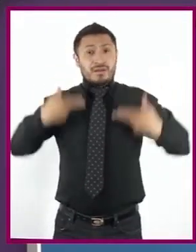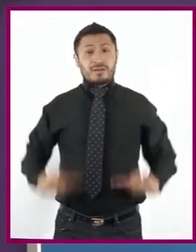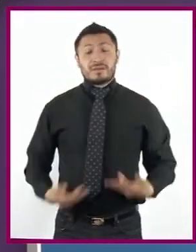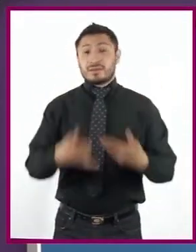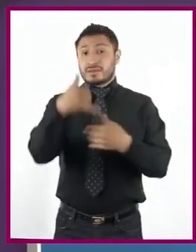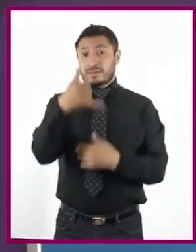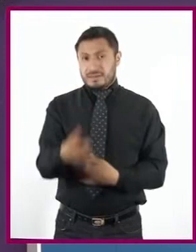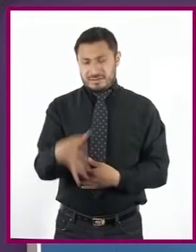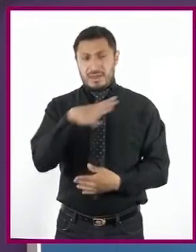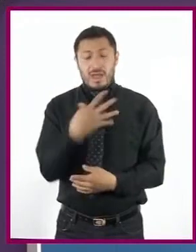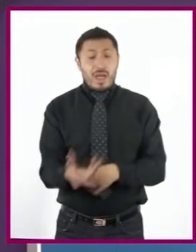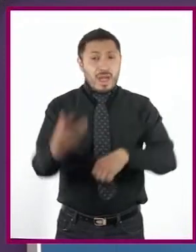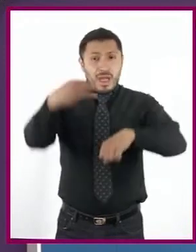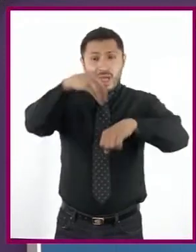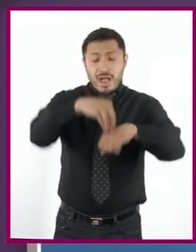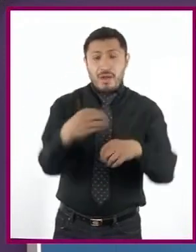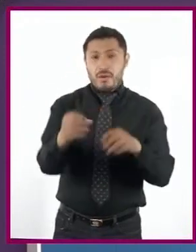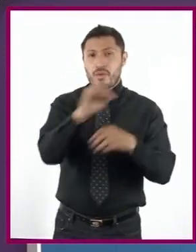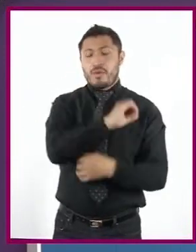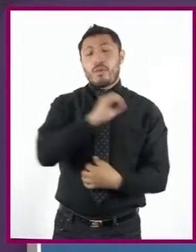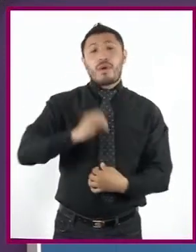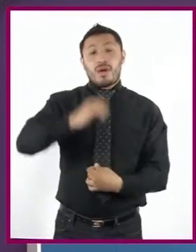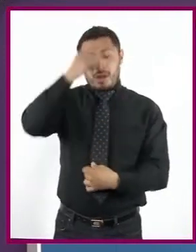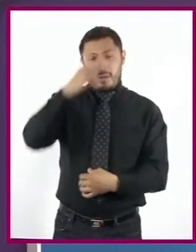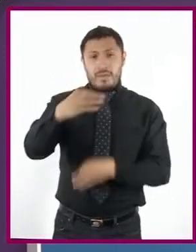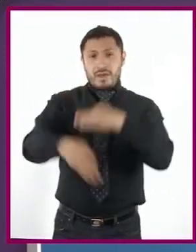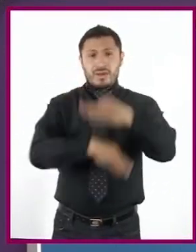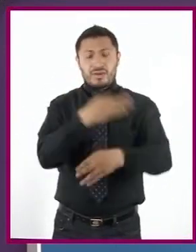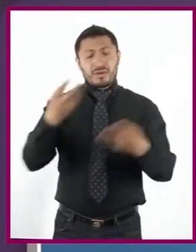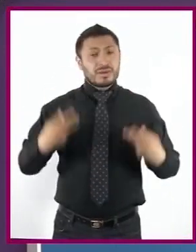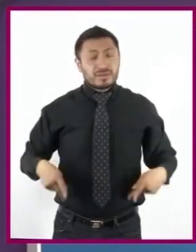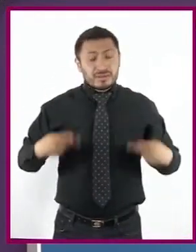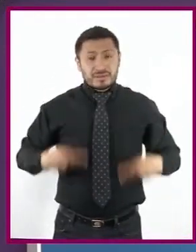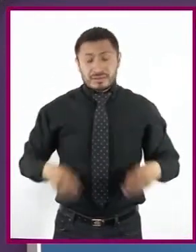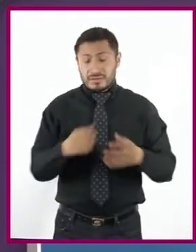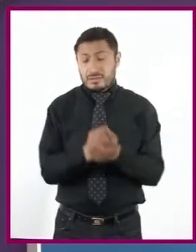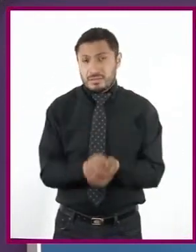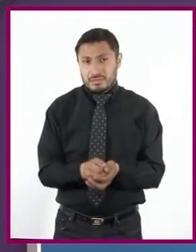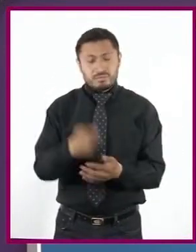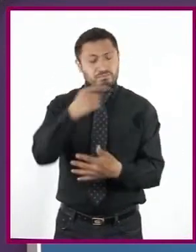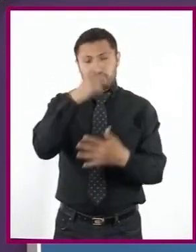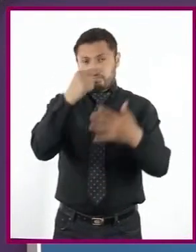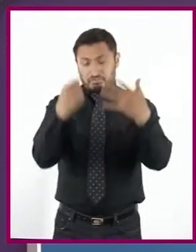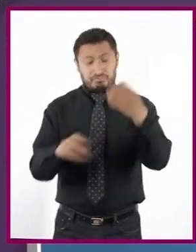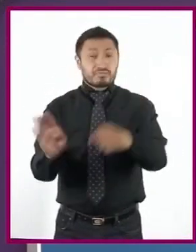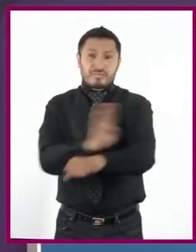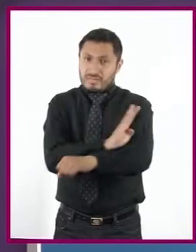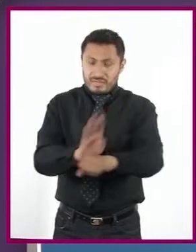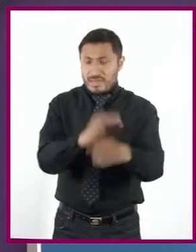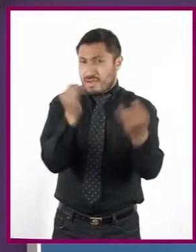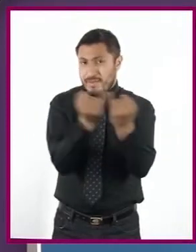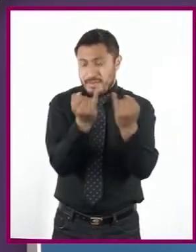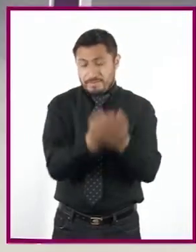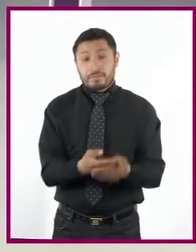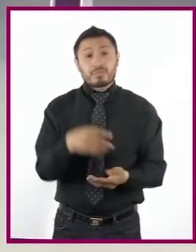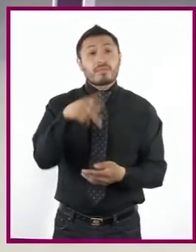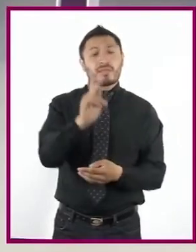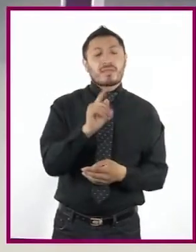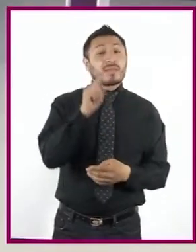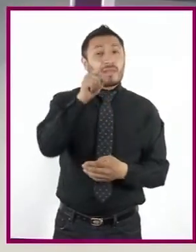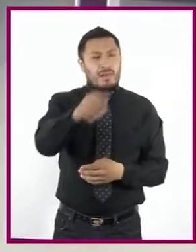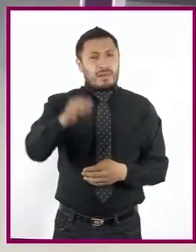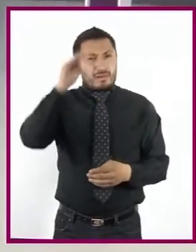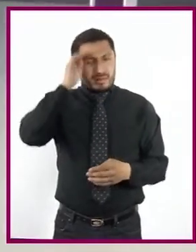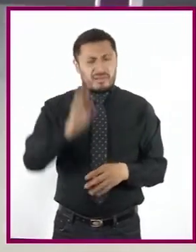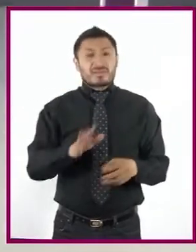y establecen obligaciones para todas y todos. Entre otras ventajas, ¿han pensado